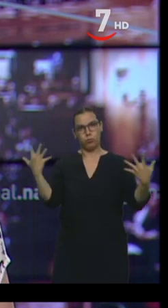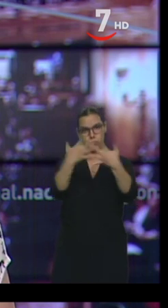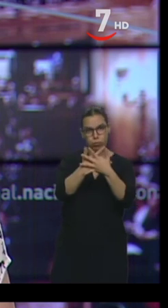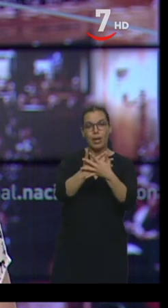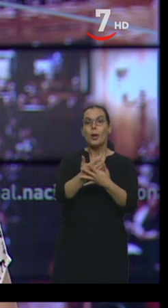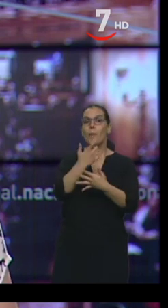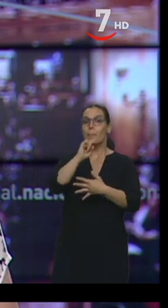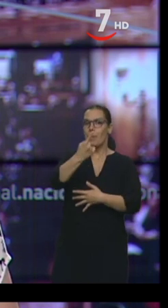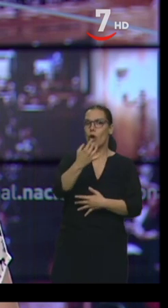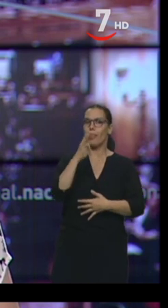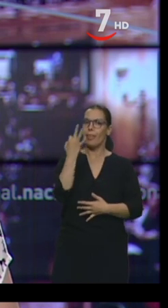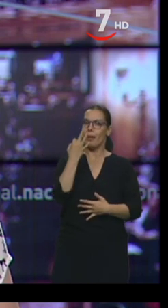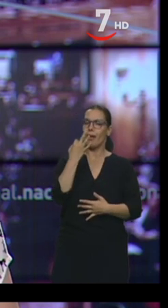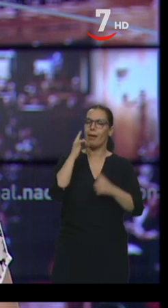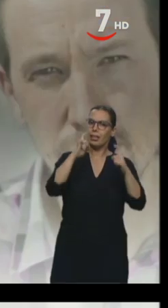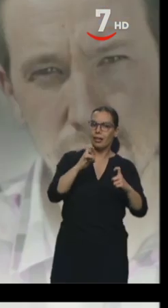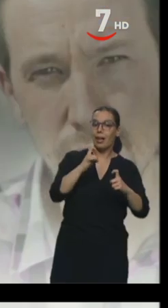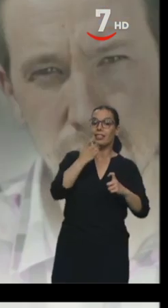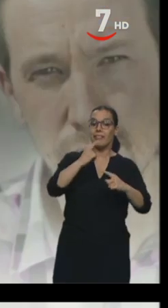el primer intento de investidura.